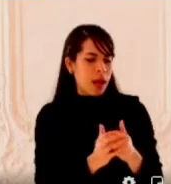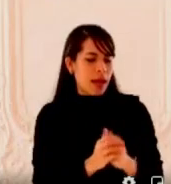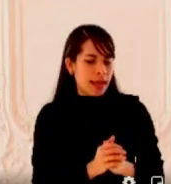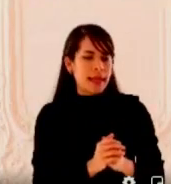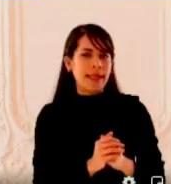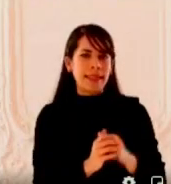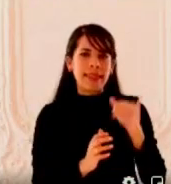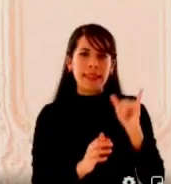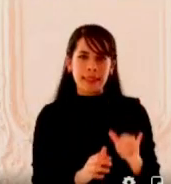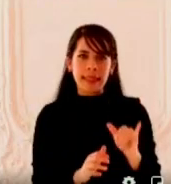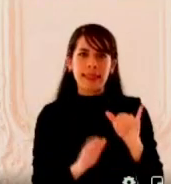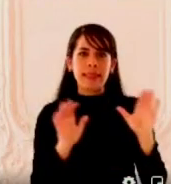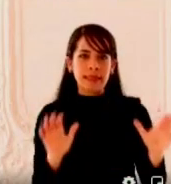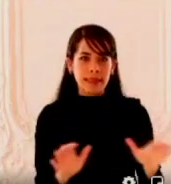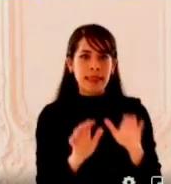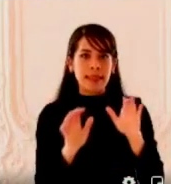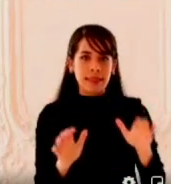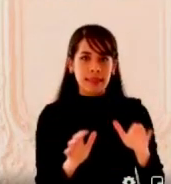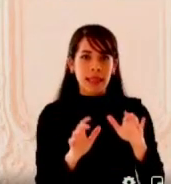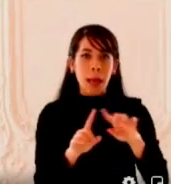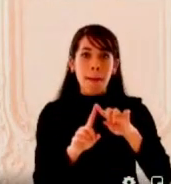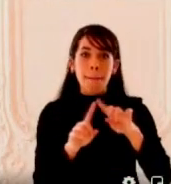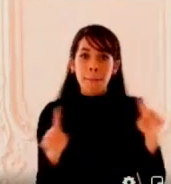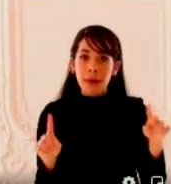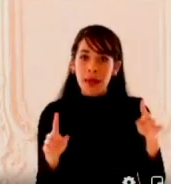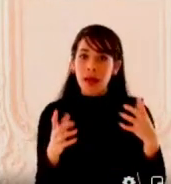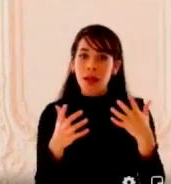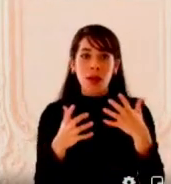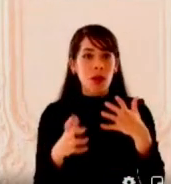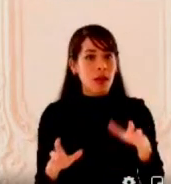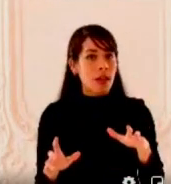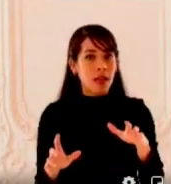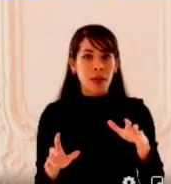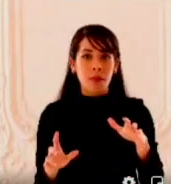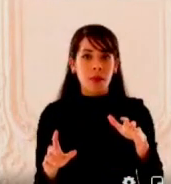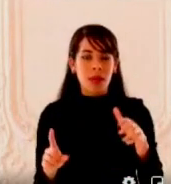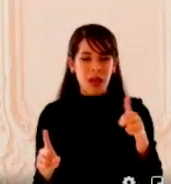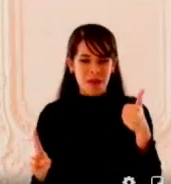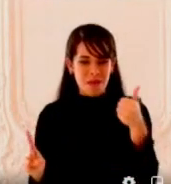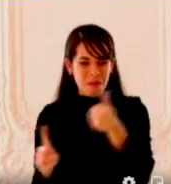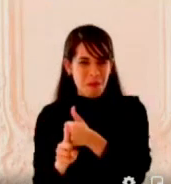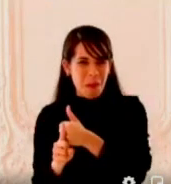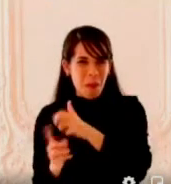esa obra sin que impacte en las áreas del Carso. O sea que